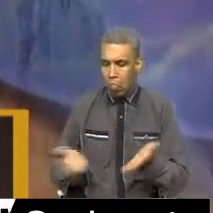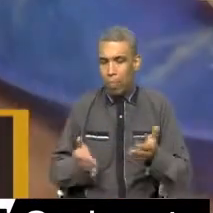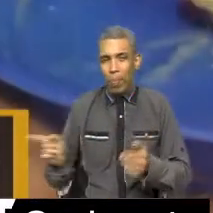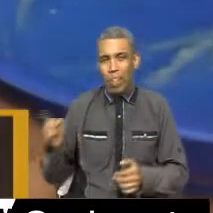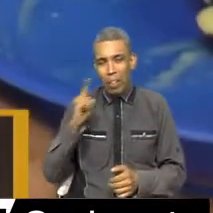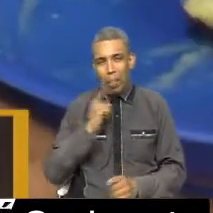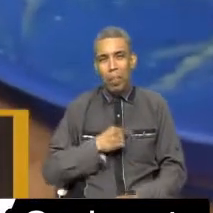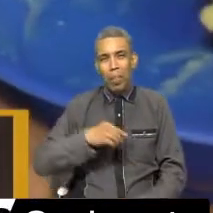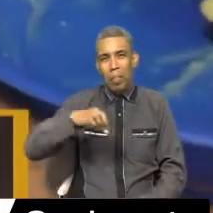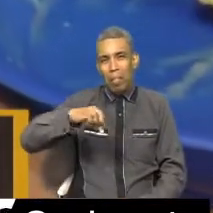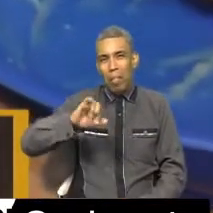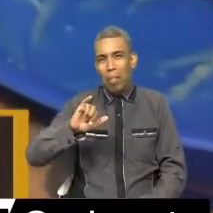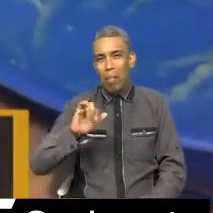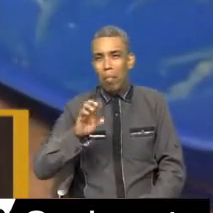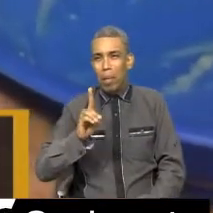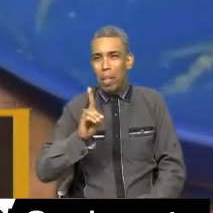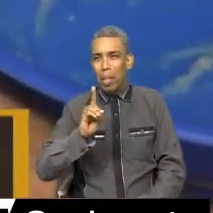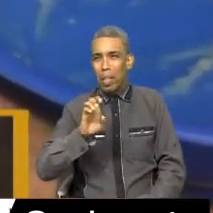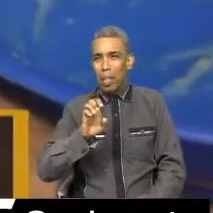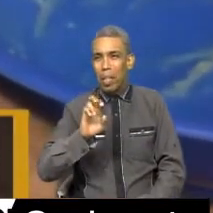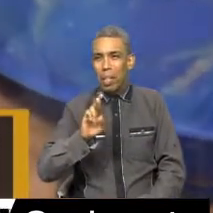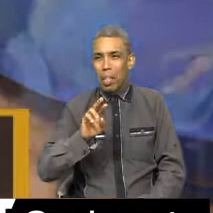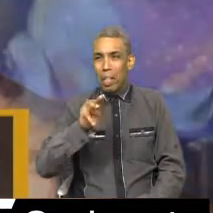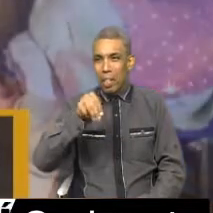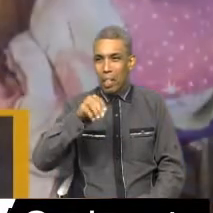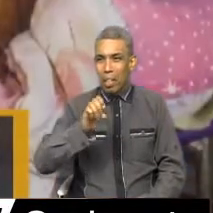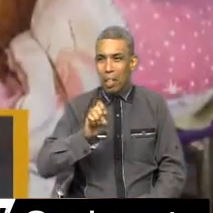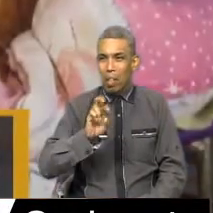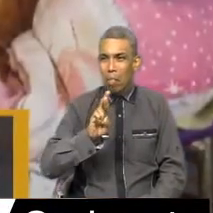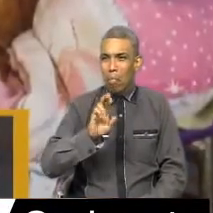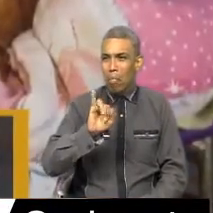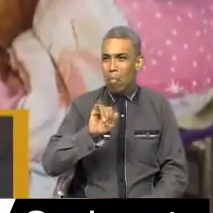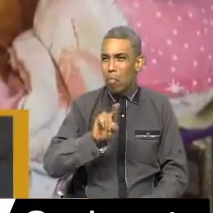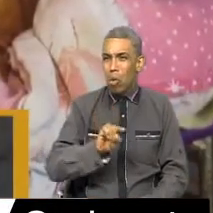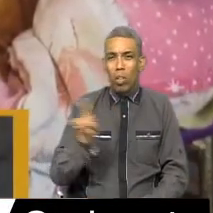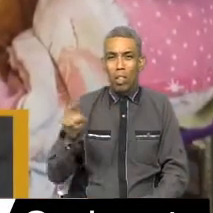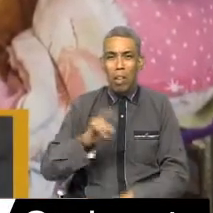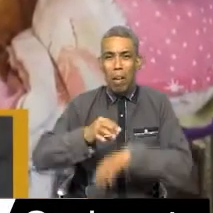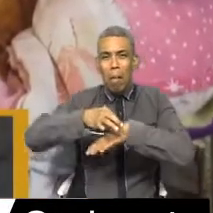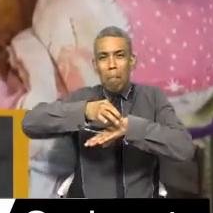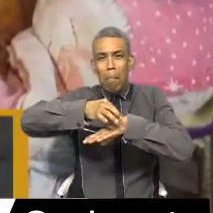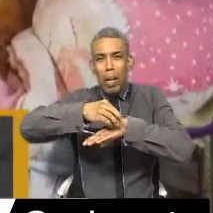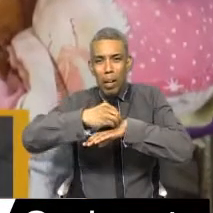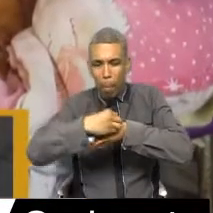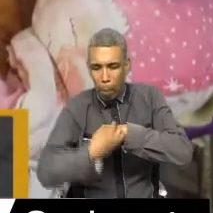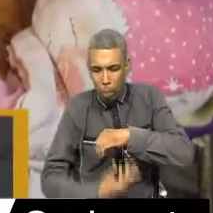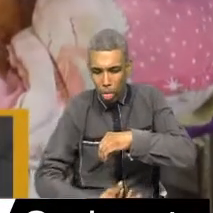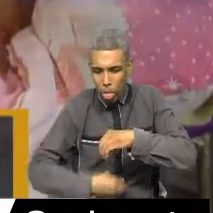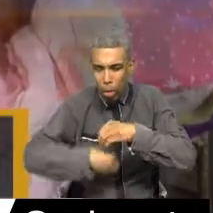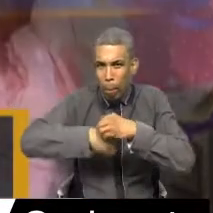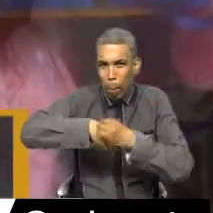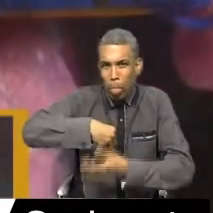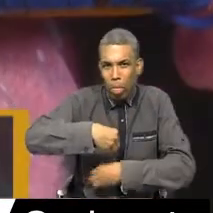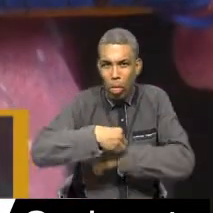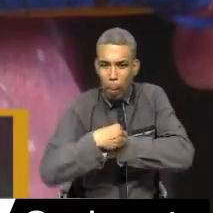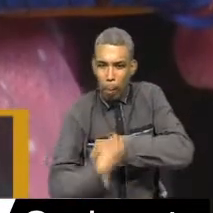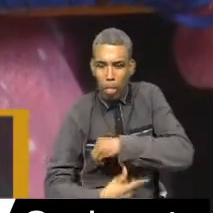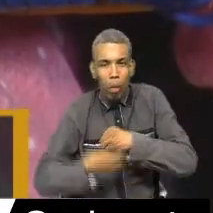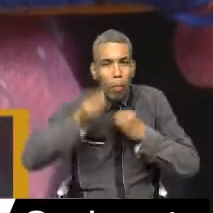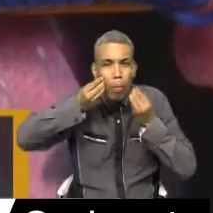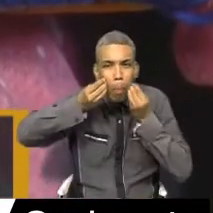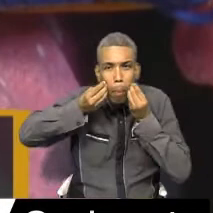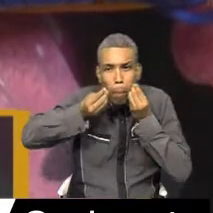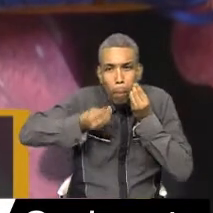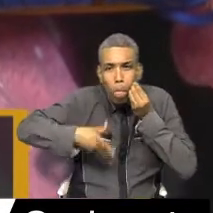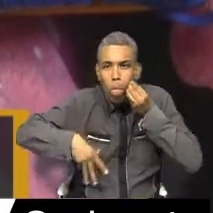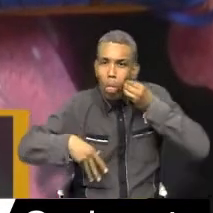epidermólisis ampollar, una enfermedad que se caracteriza por ser frágil, débil, extremadamente sensible y extremadamente vulnerable. La piel